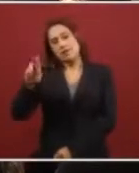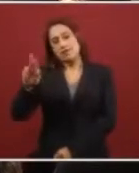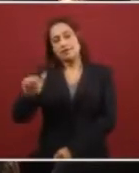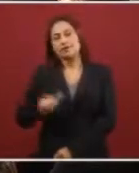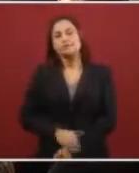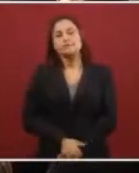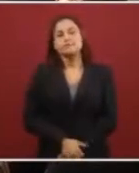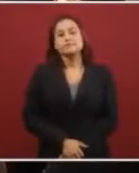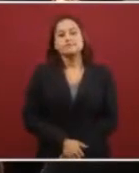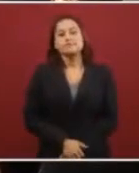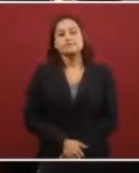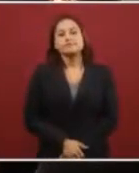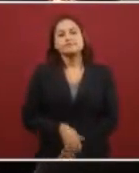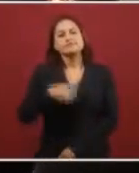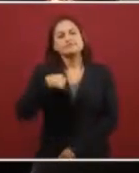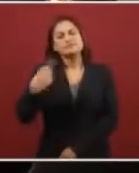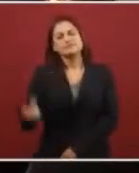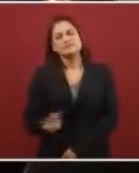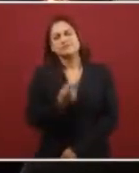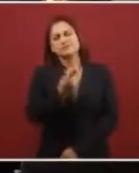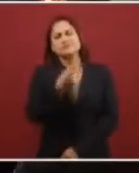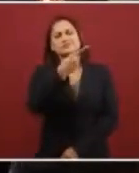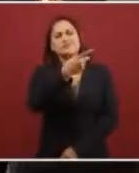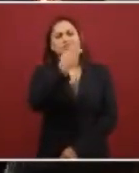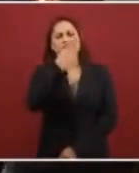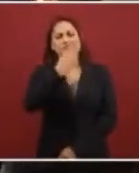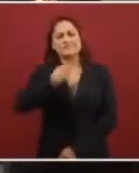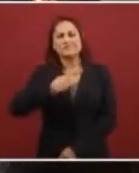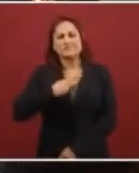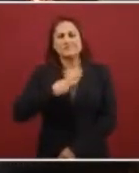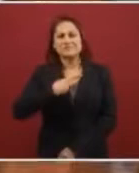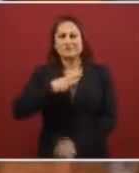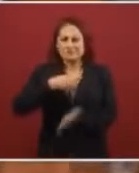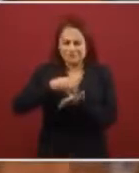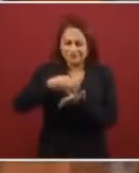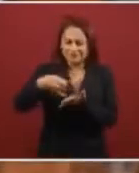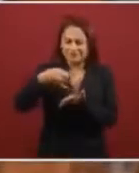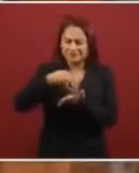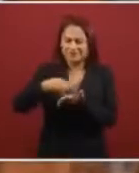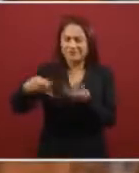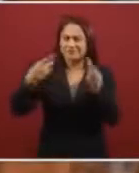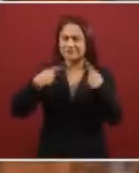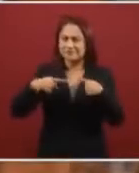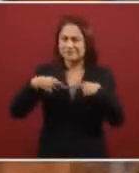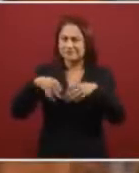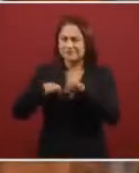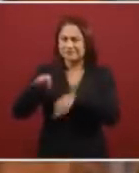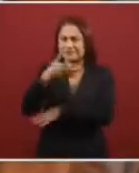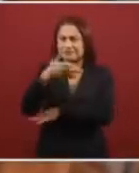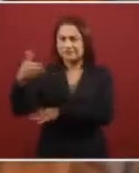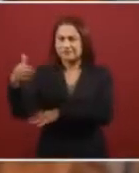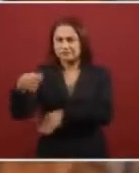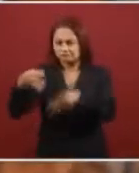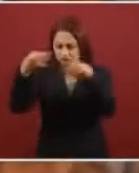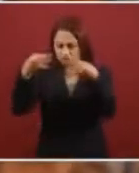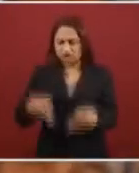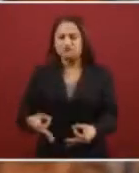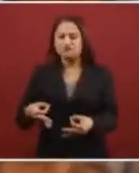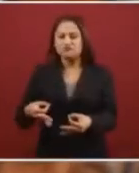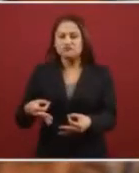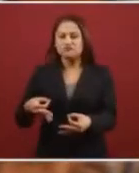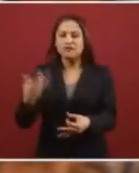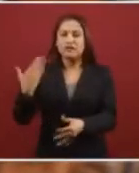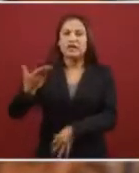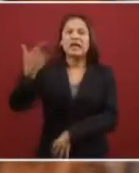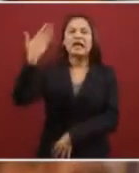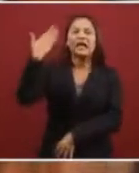dice agricultores reales? What are you ¿y a cuántos de esos agricultores say, no reales real se les daba históricamente el fertilizante? Unreal,